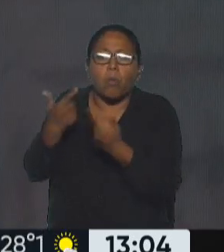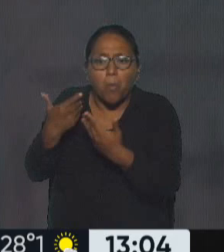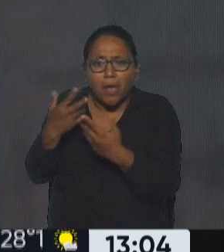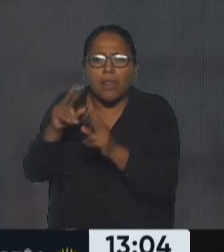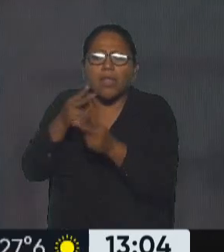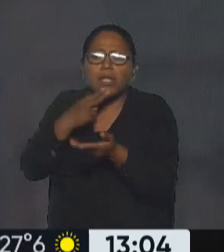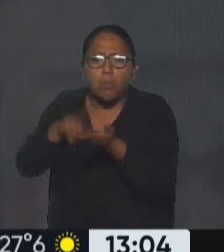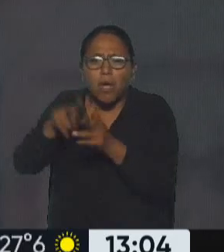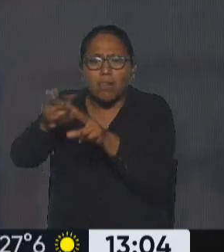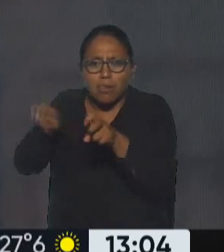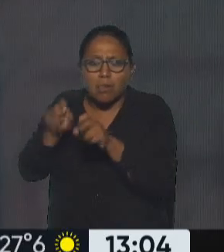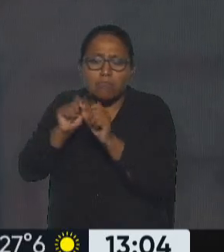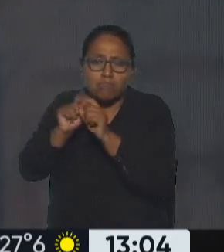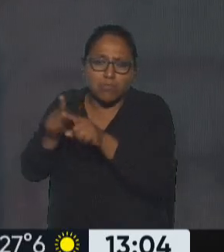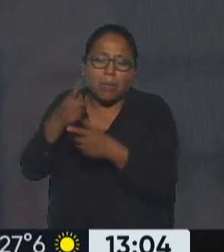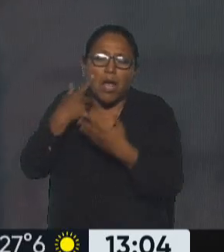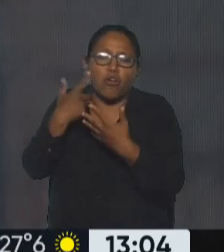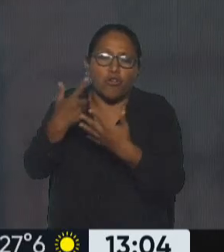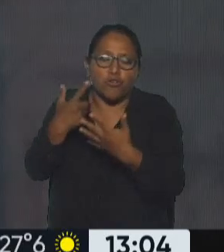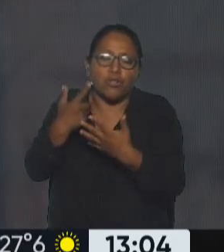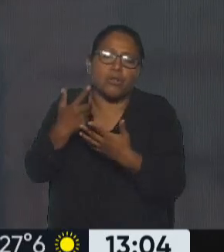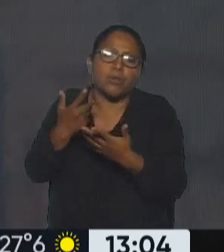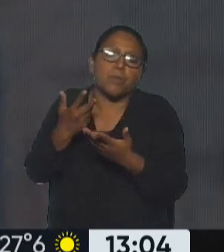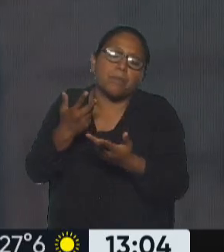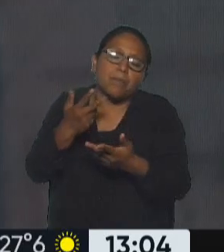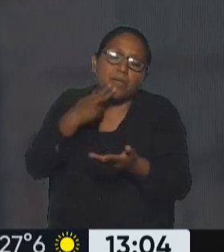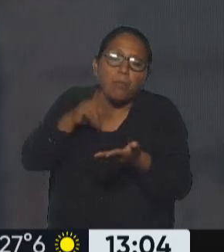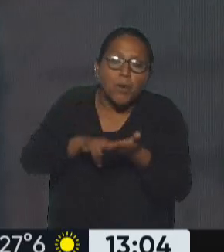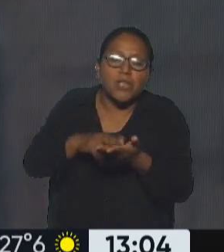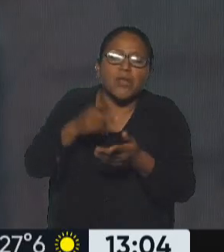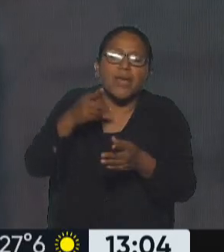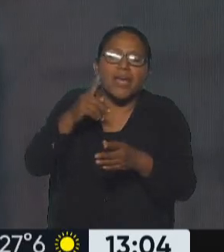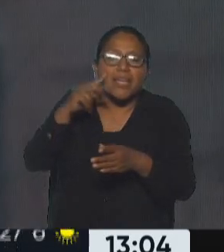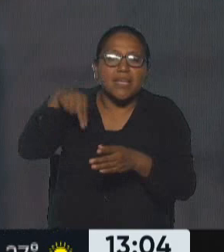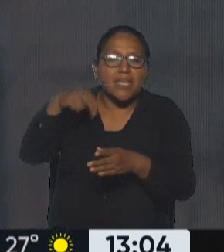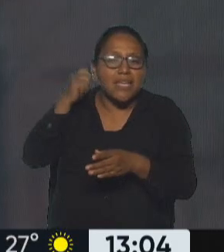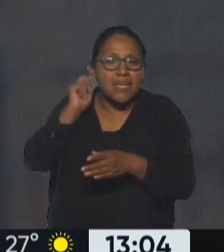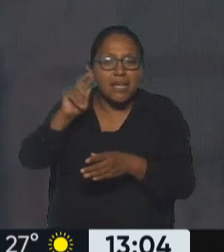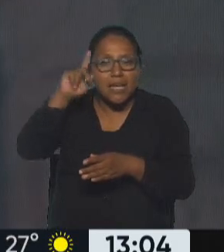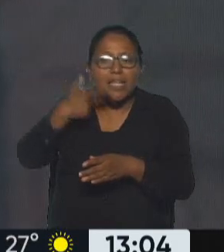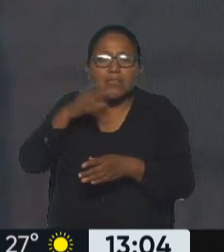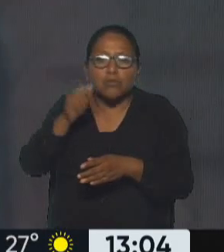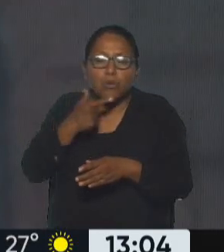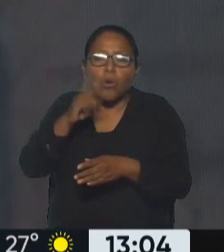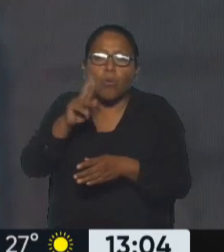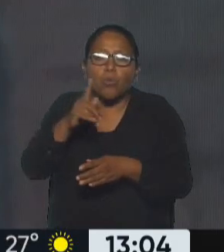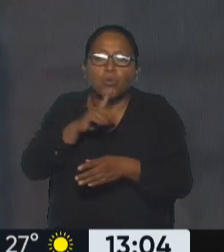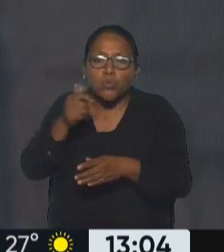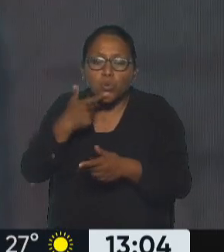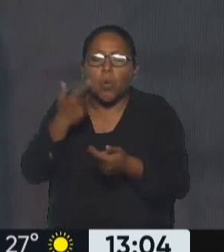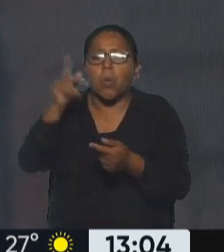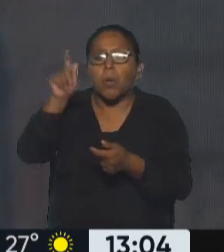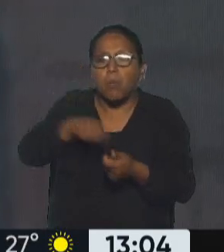cobrar impuestos el más conocido es el impuesto a los ingresos brutos también está el inmobiliario urbano también está el inmobiliario rural